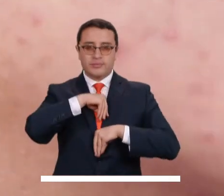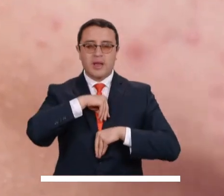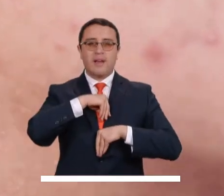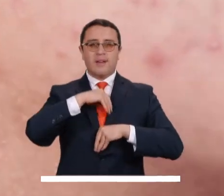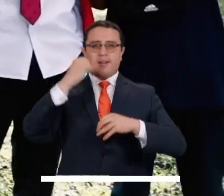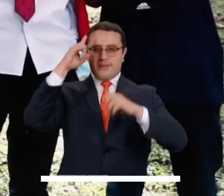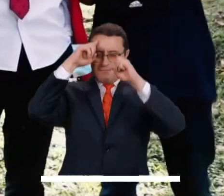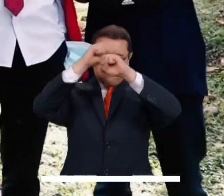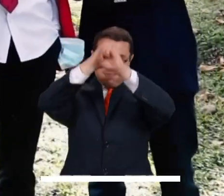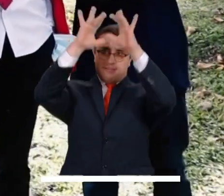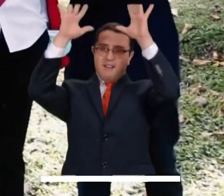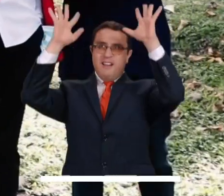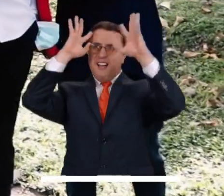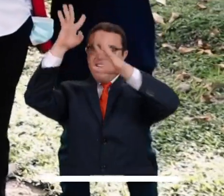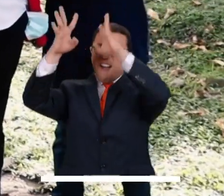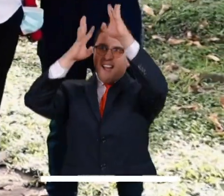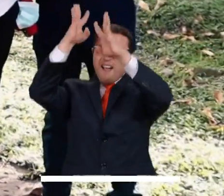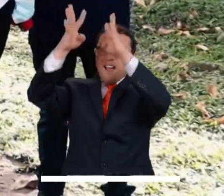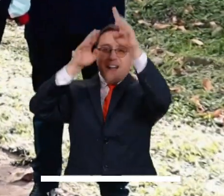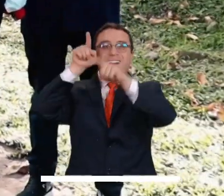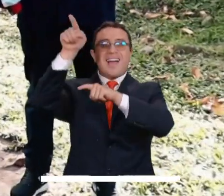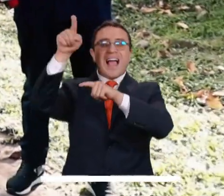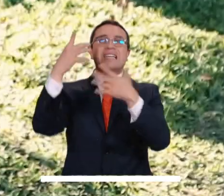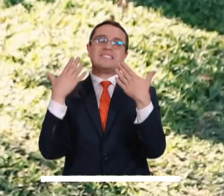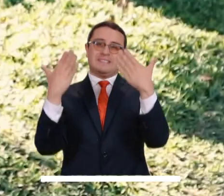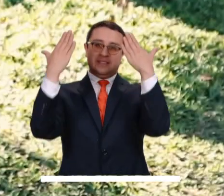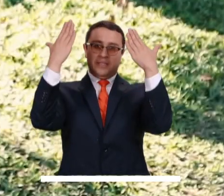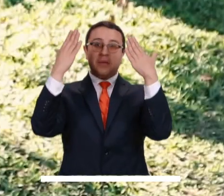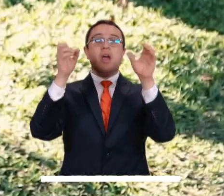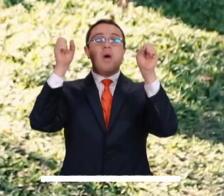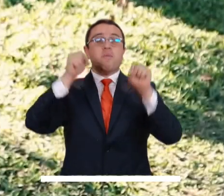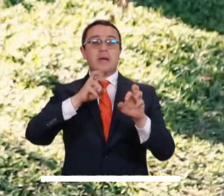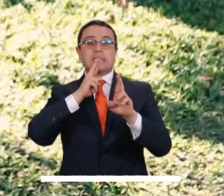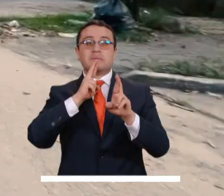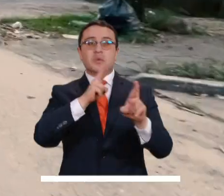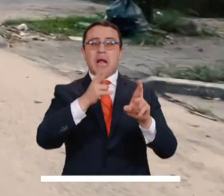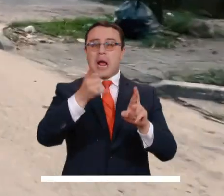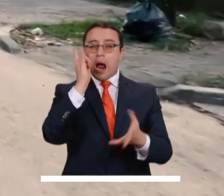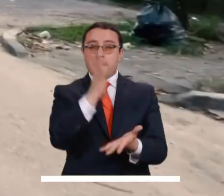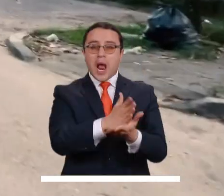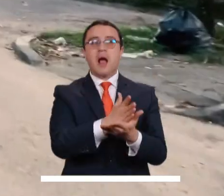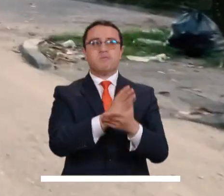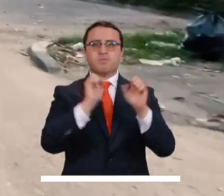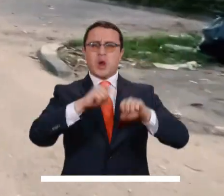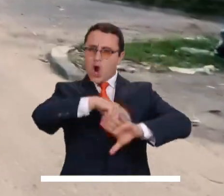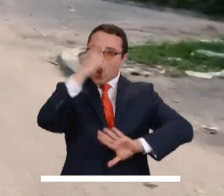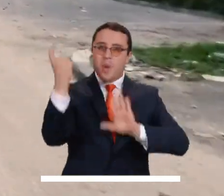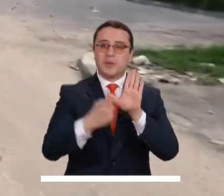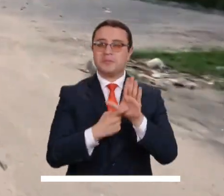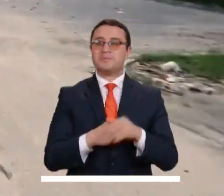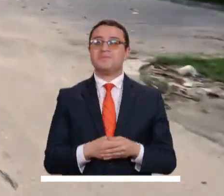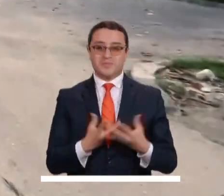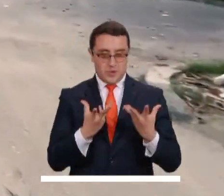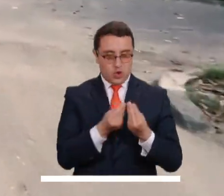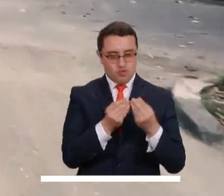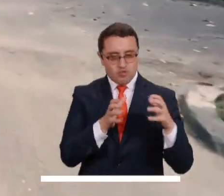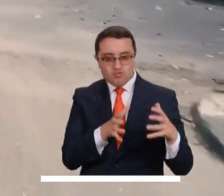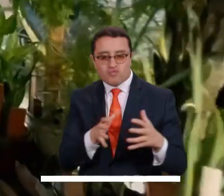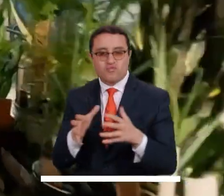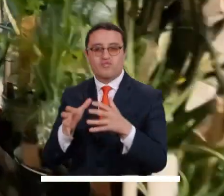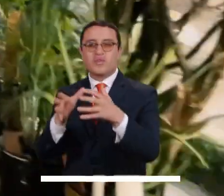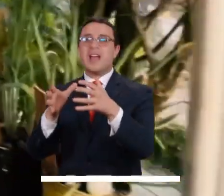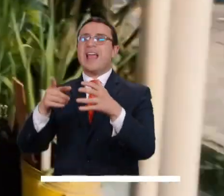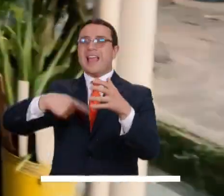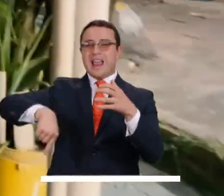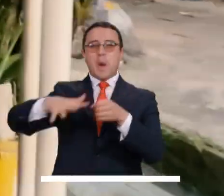tengan la imaginación. Esto se trata todo de imaginación y de tener una respuesta para todo. A través de este movimiento, algunos jóvenes de